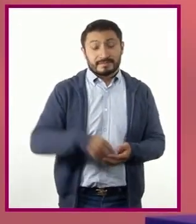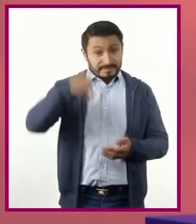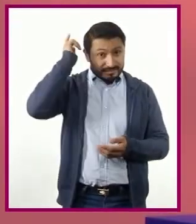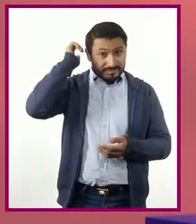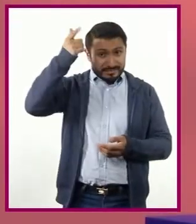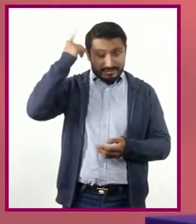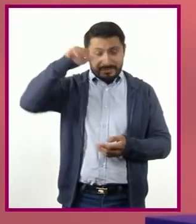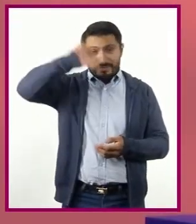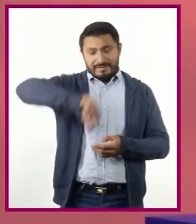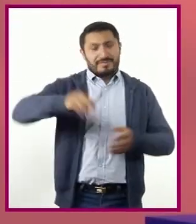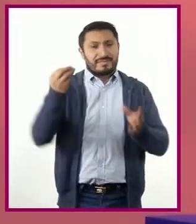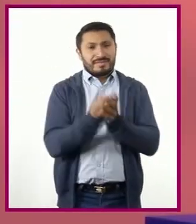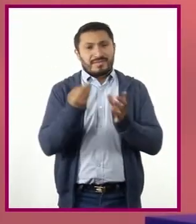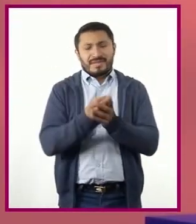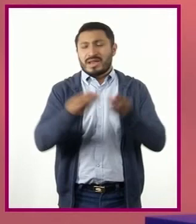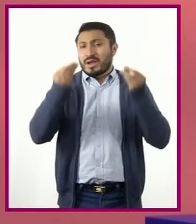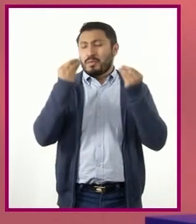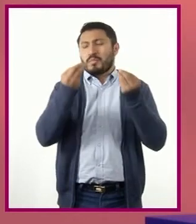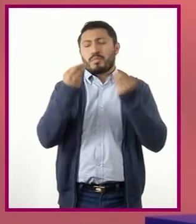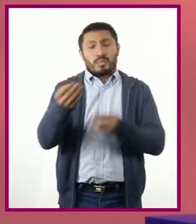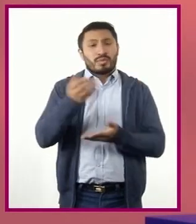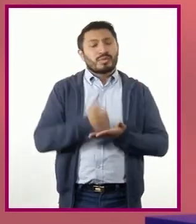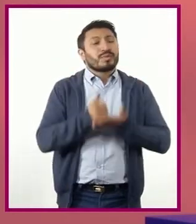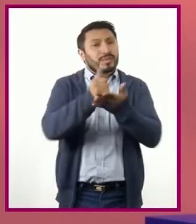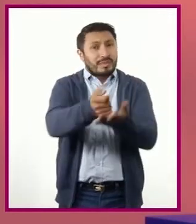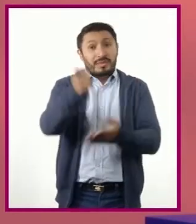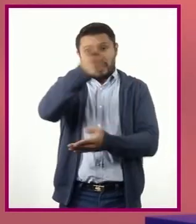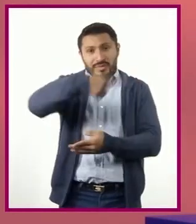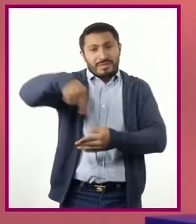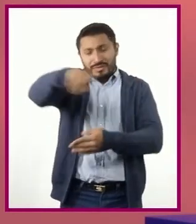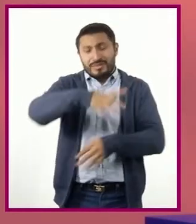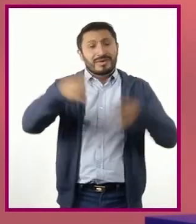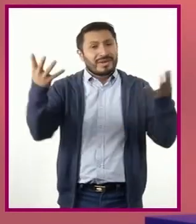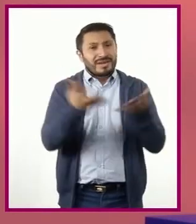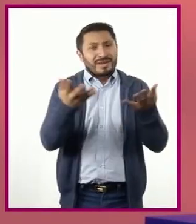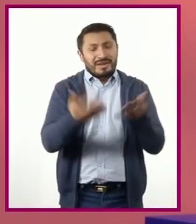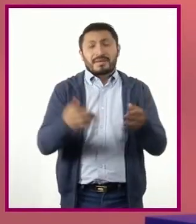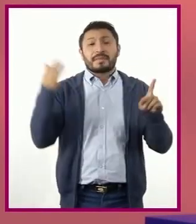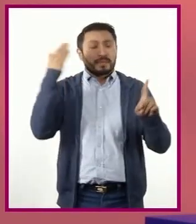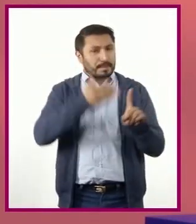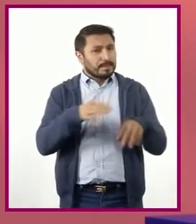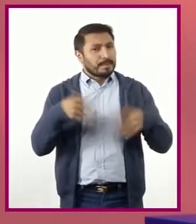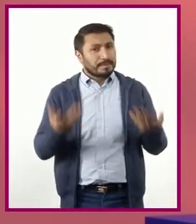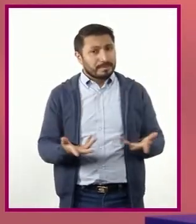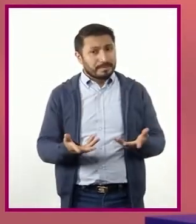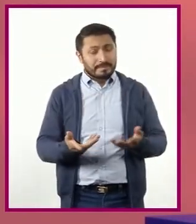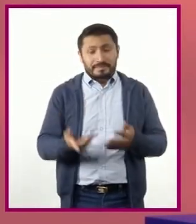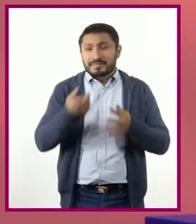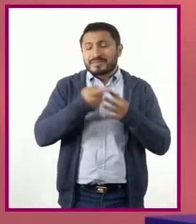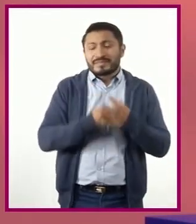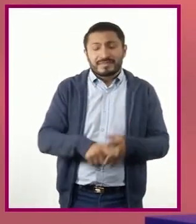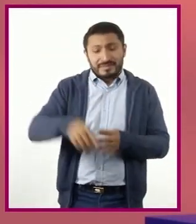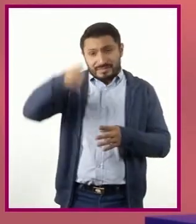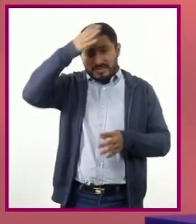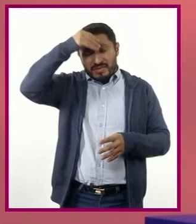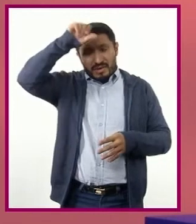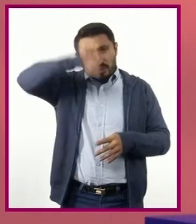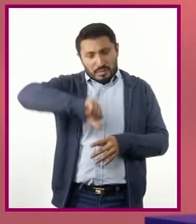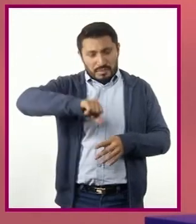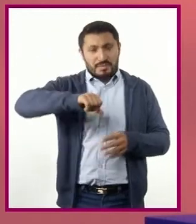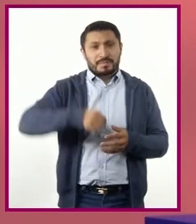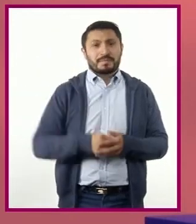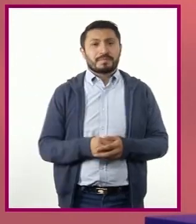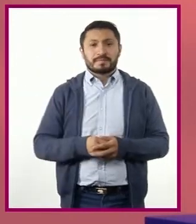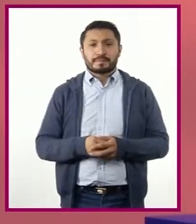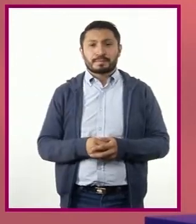Esperamos que esta sesión les haya dado elementos para que en casa lleven a cabo el siguiente reto a partir de lo aprendido en esta